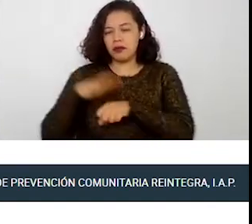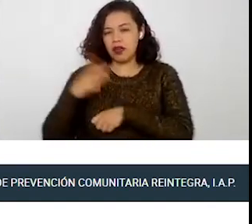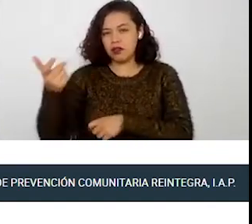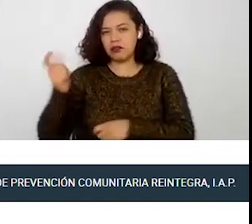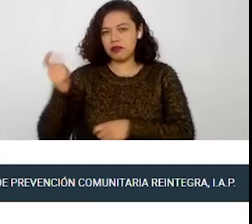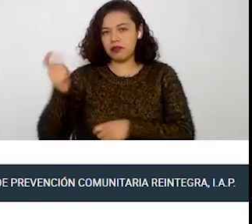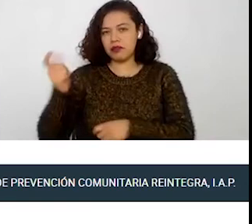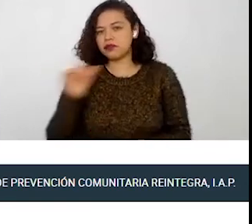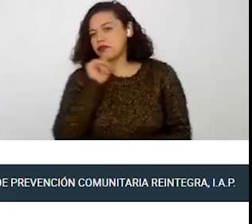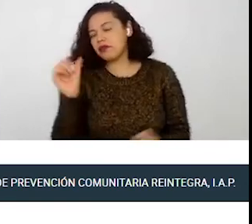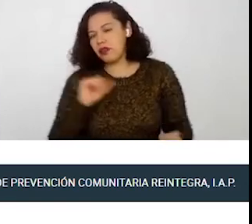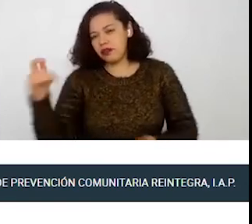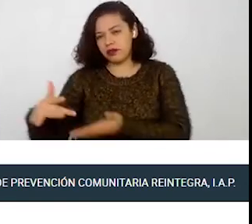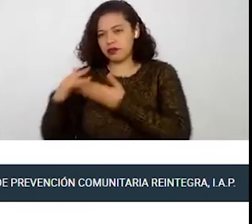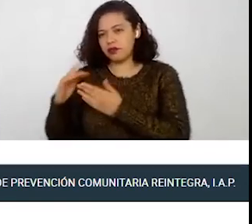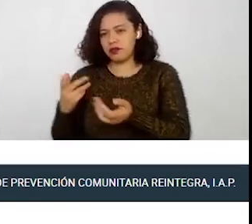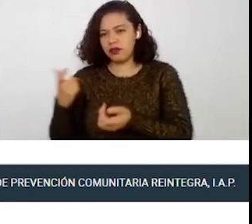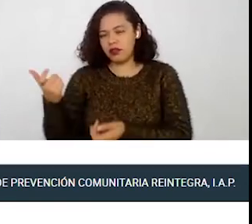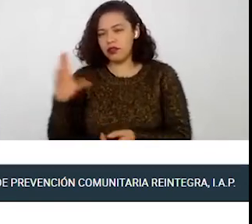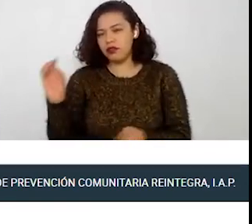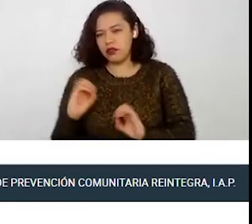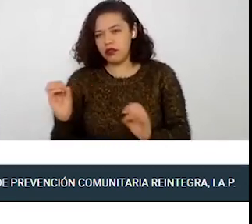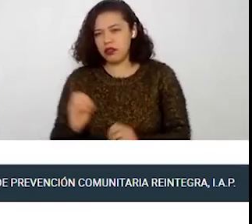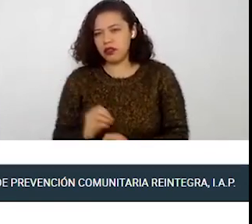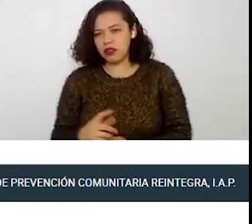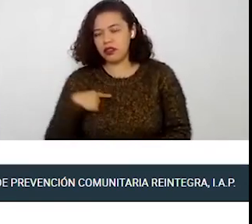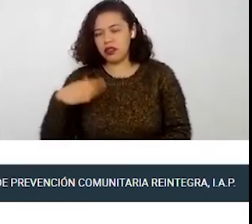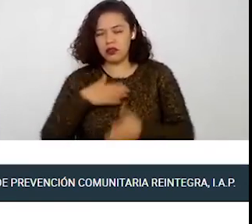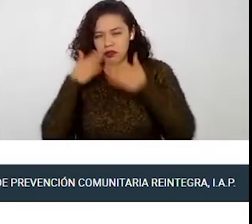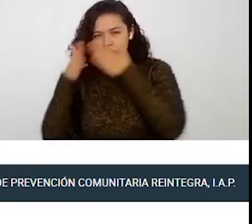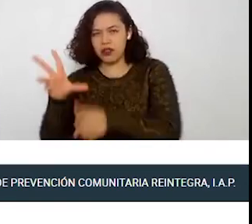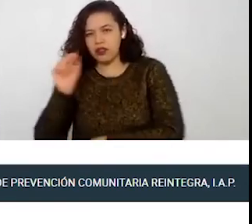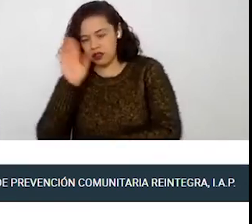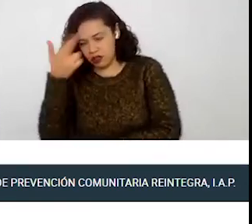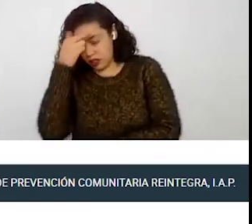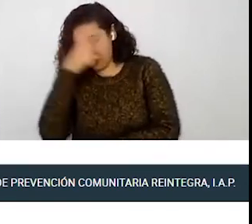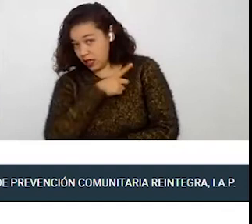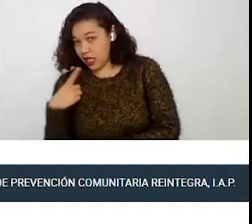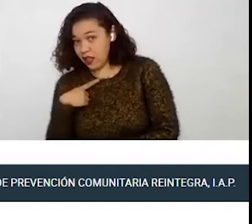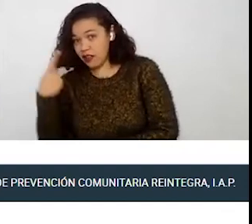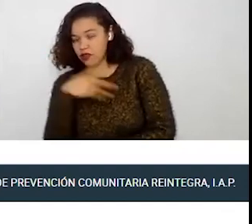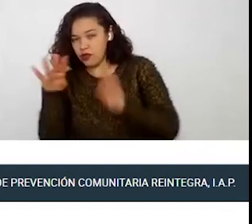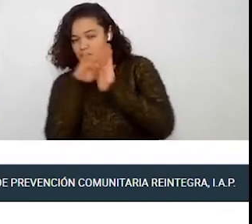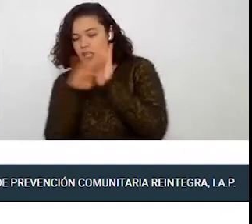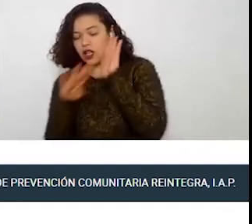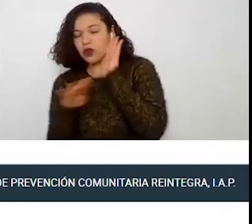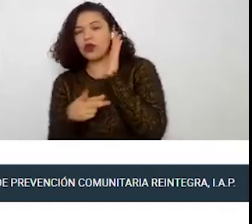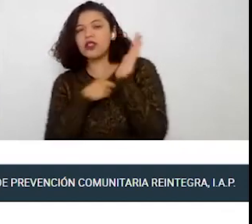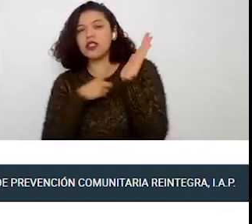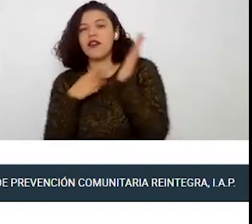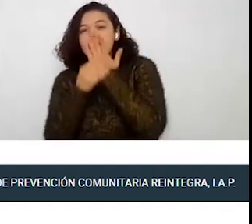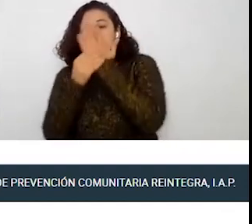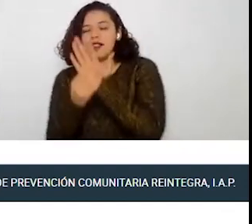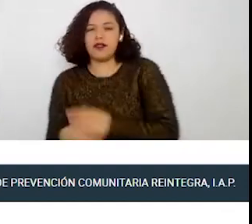y ayudas económicas Pues tampoco porque aparte no me dedico porque me recuerden que debe de estar en sus estatutos las ayudas económicas